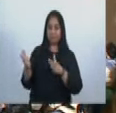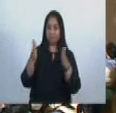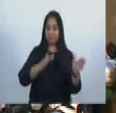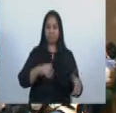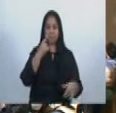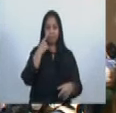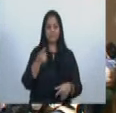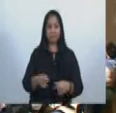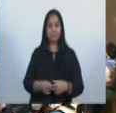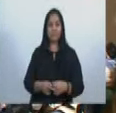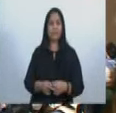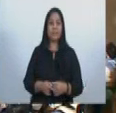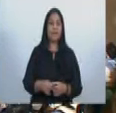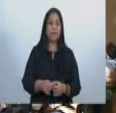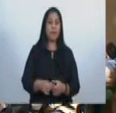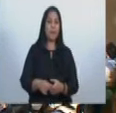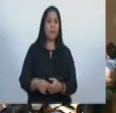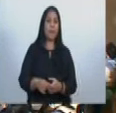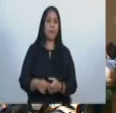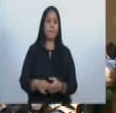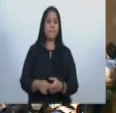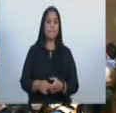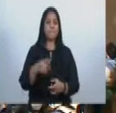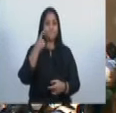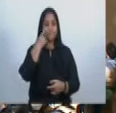bloque voy a subir